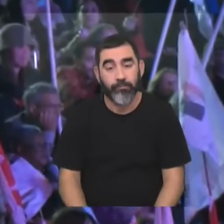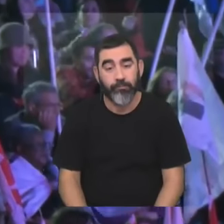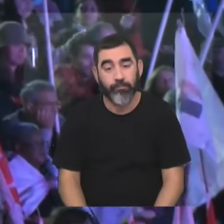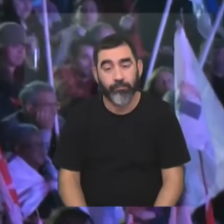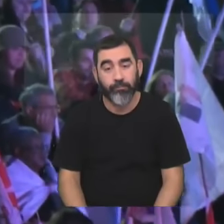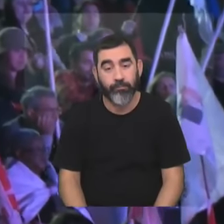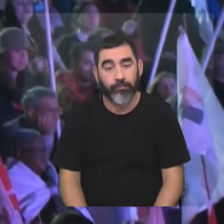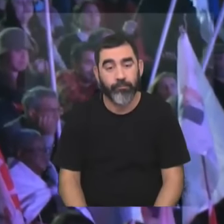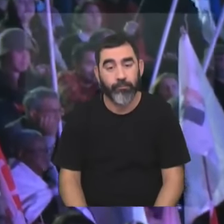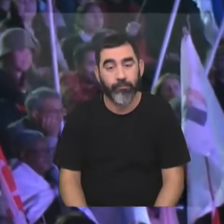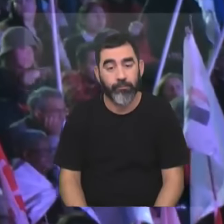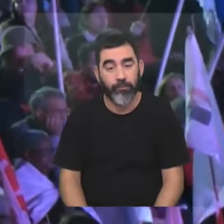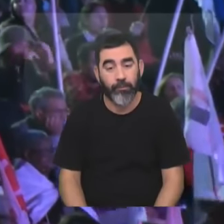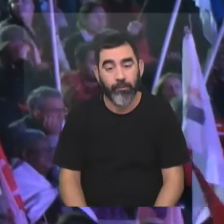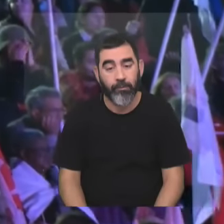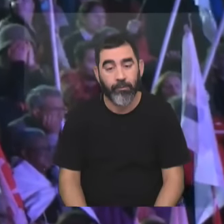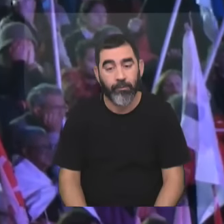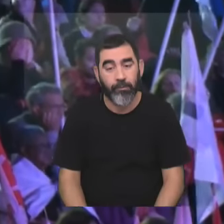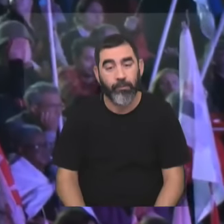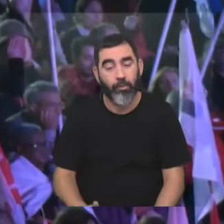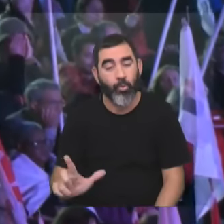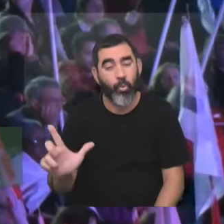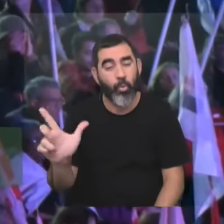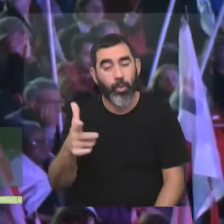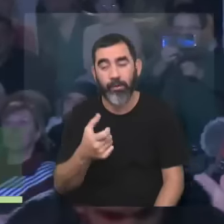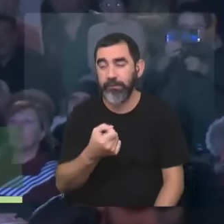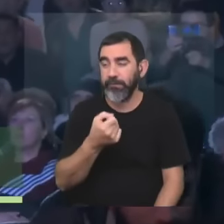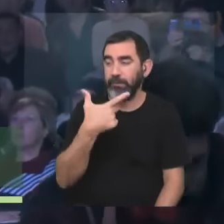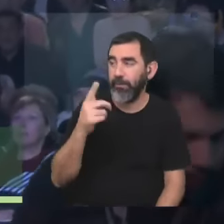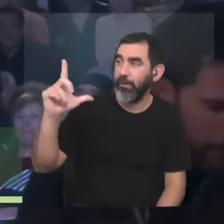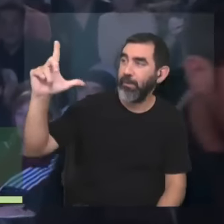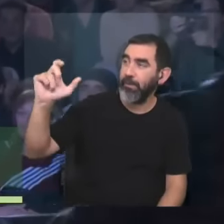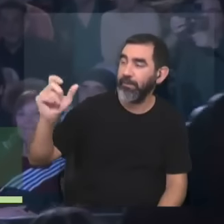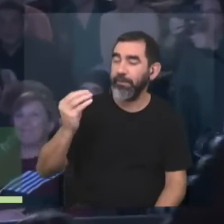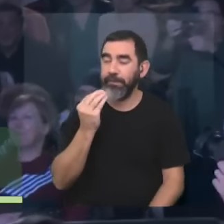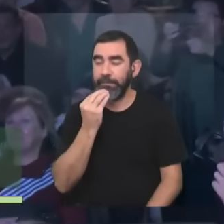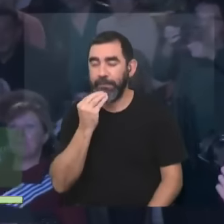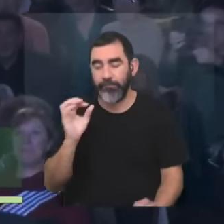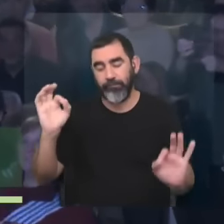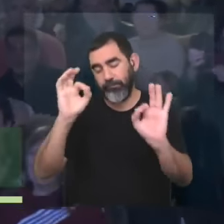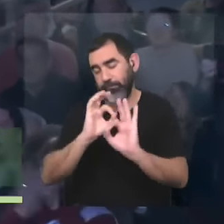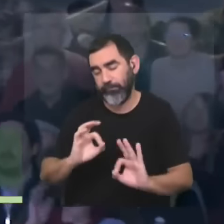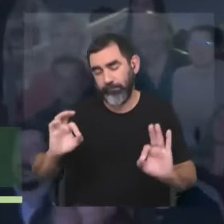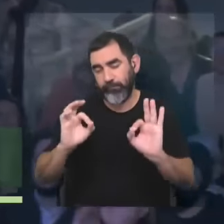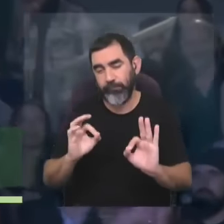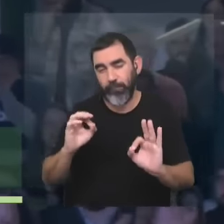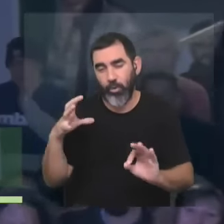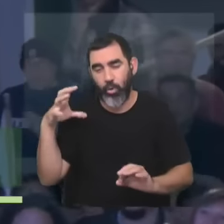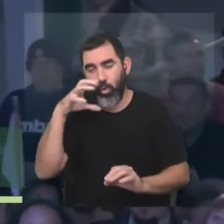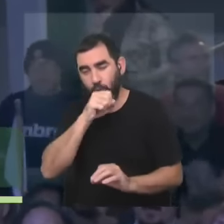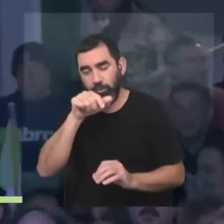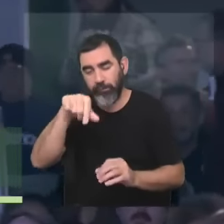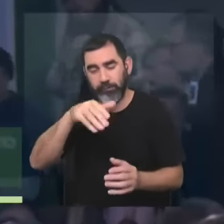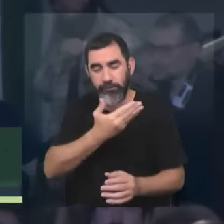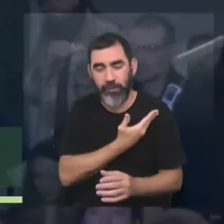presidenta no hay sonrisa ni pueda disimular lo conservador que